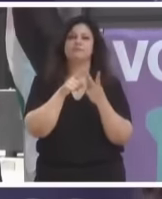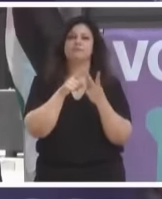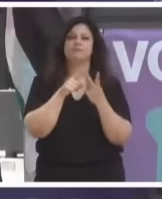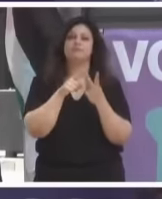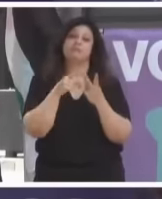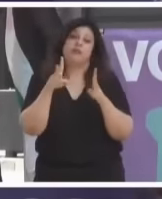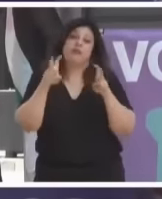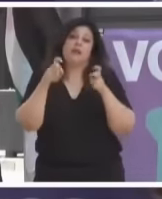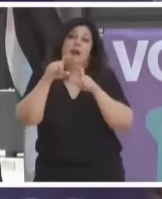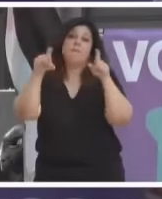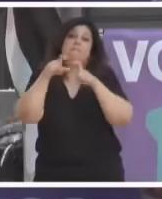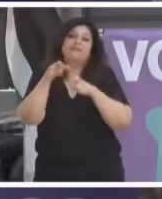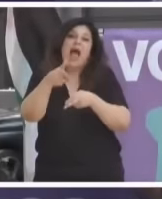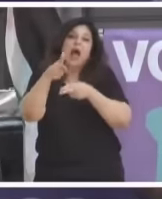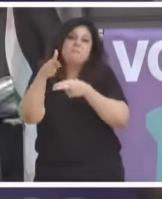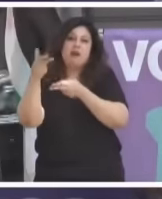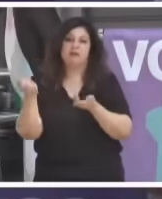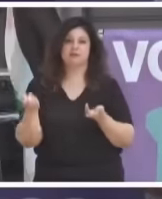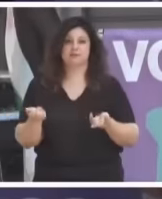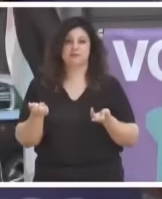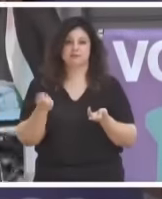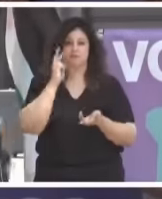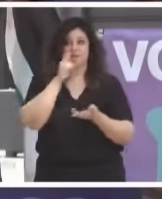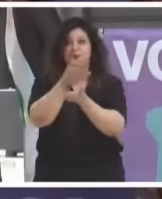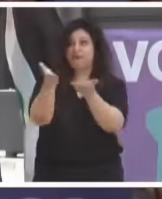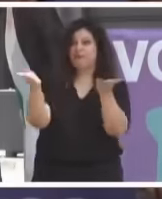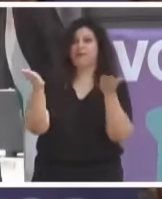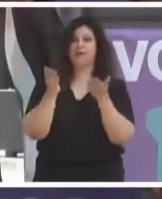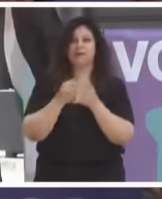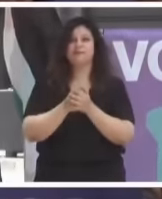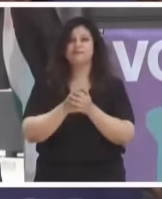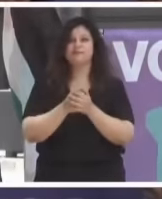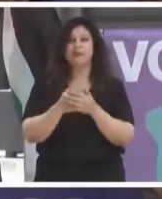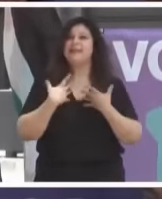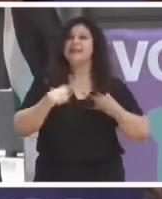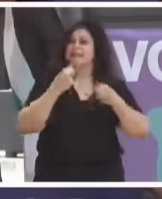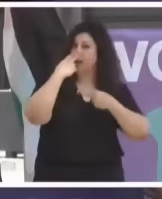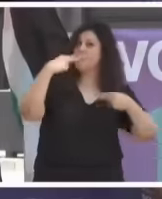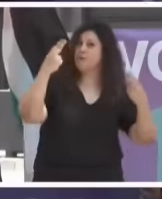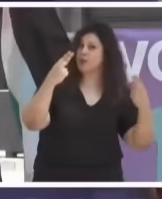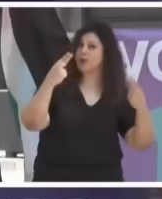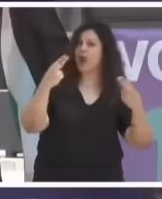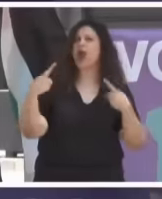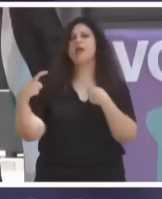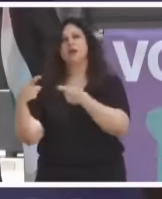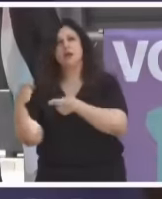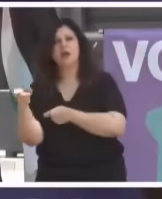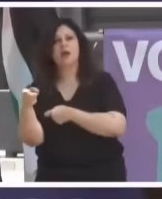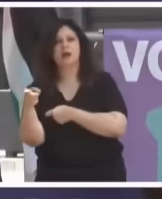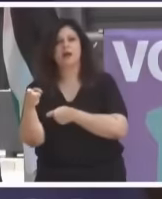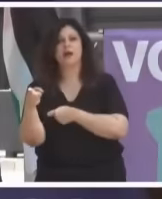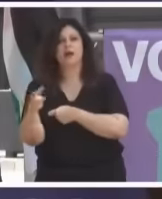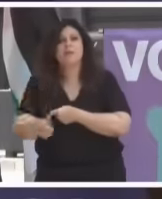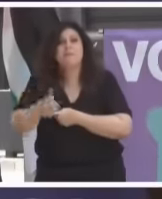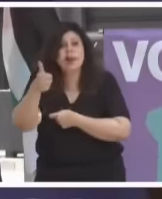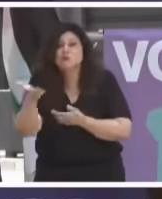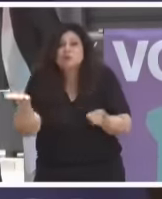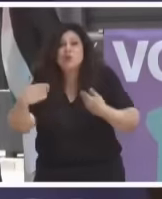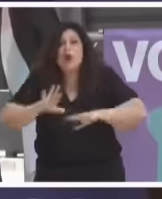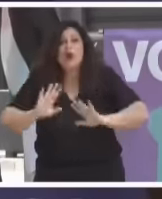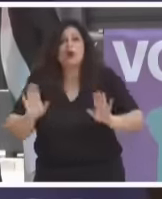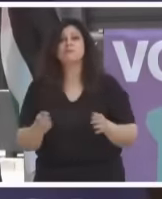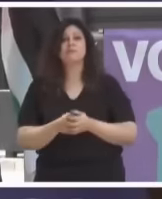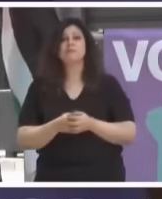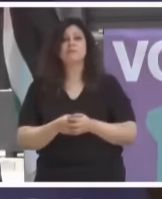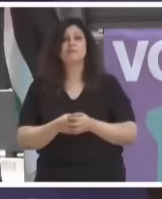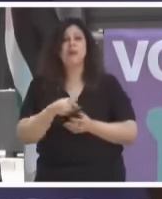las armamentísticas. Y eso es lo que estamos viendo, con la sanidad pública y con la guerra. No hay más. Y estas gentes